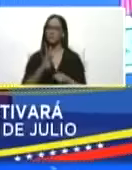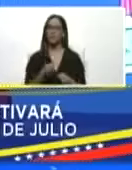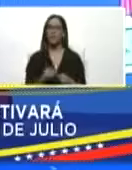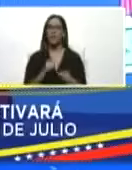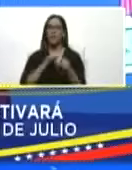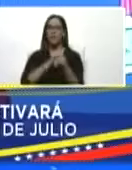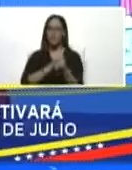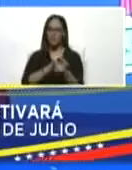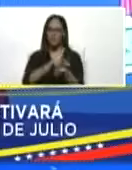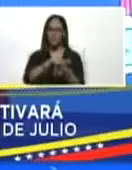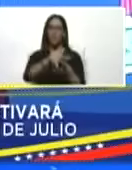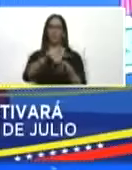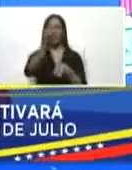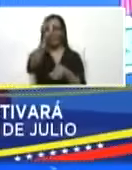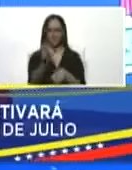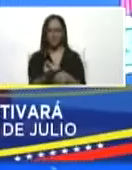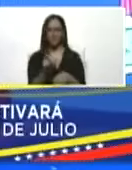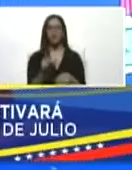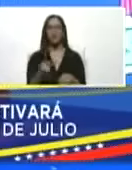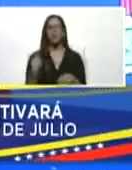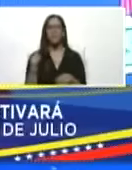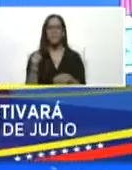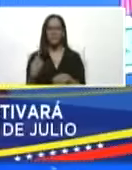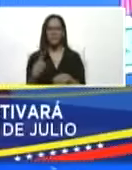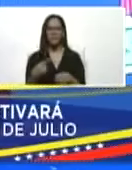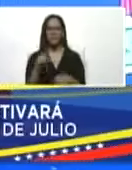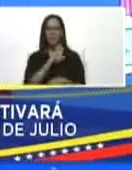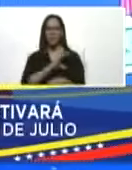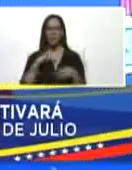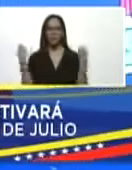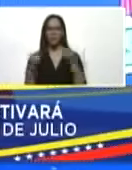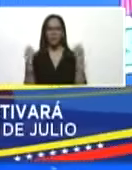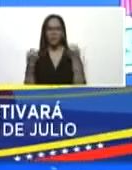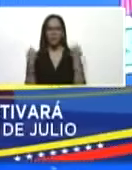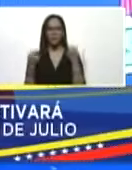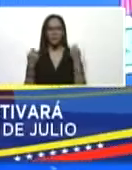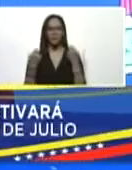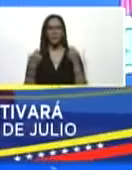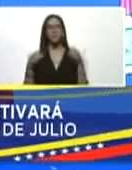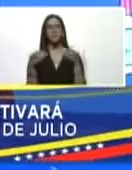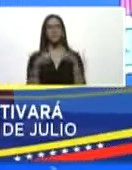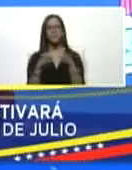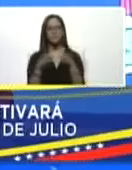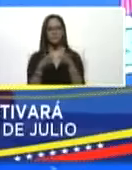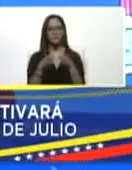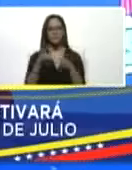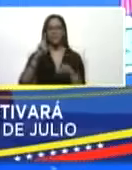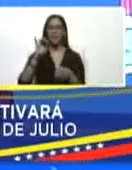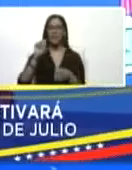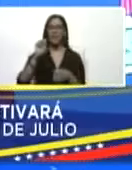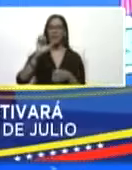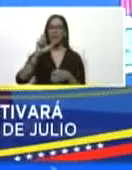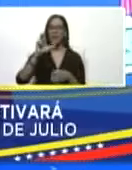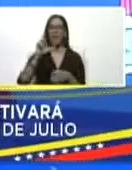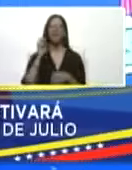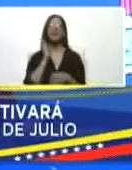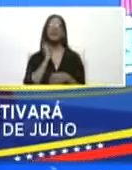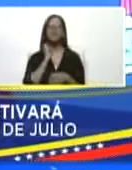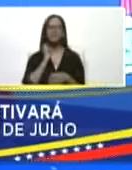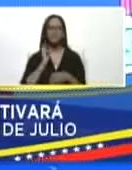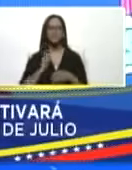influencers principales del comando de campaña, el compañero Rafael Lacaba